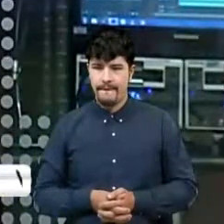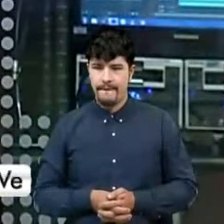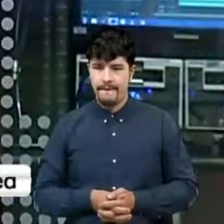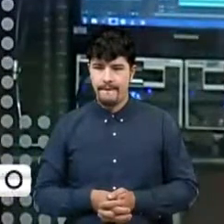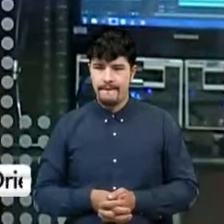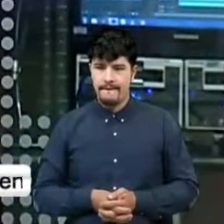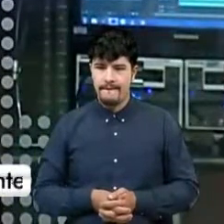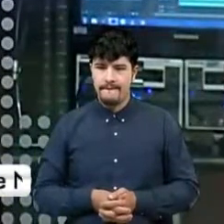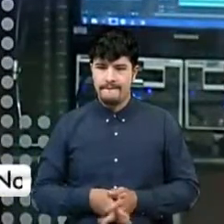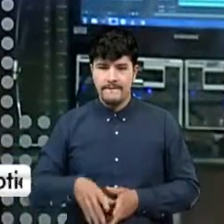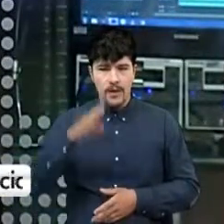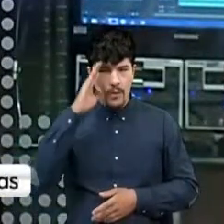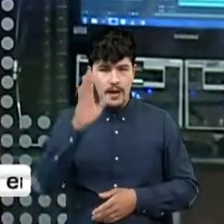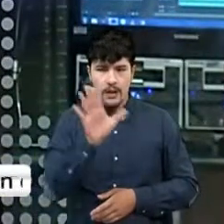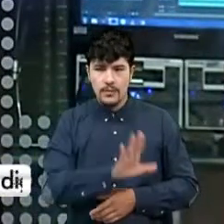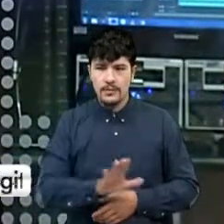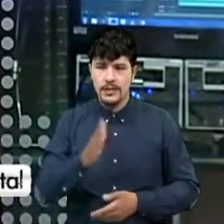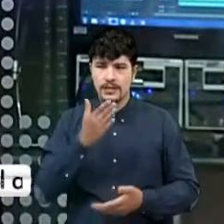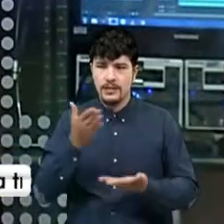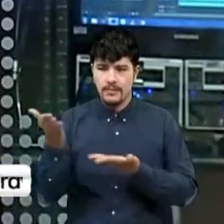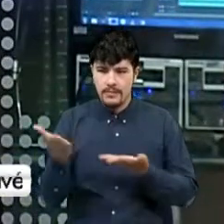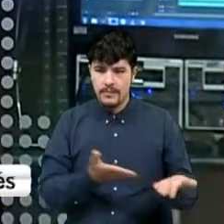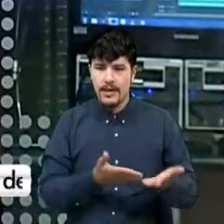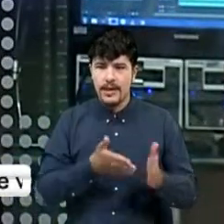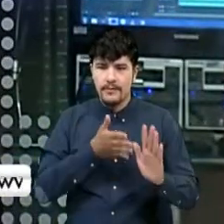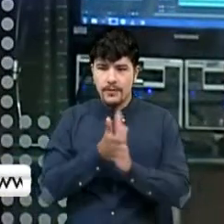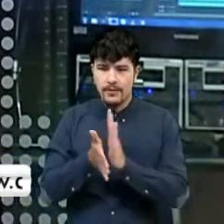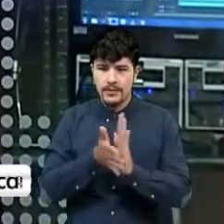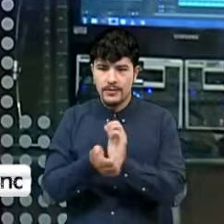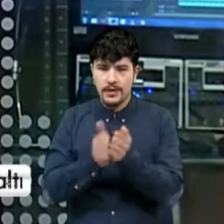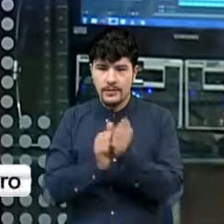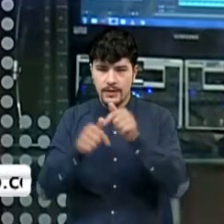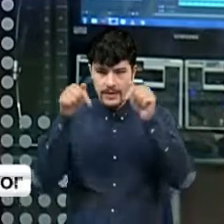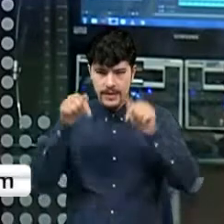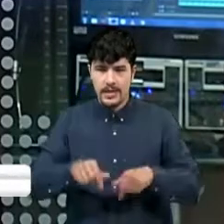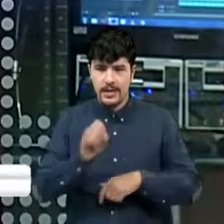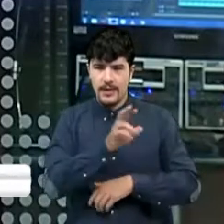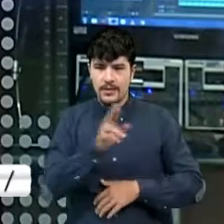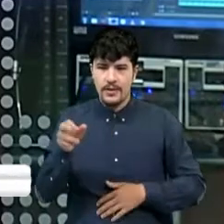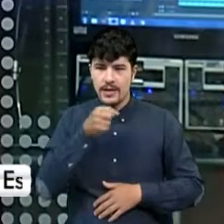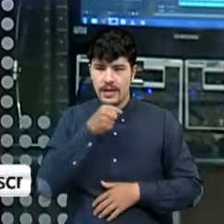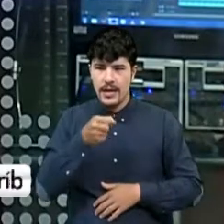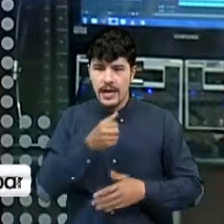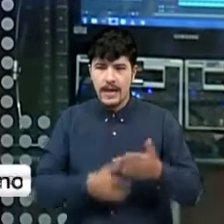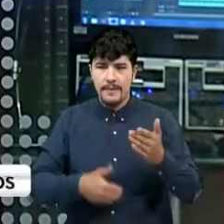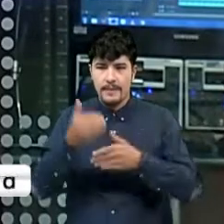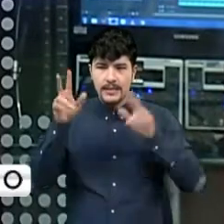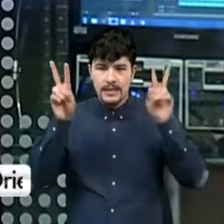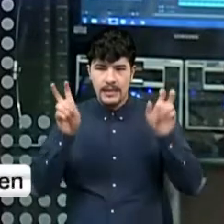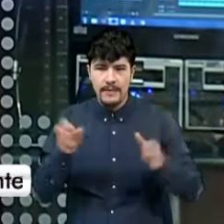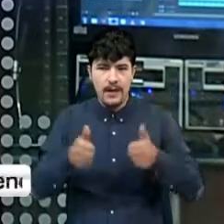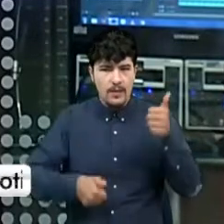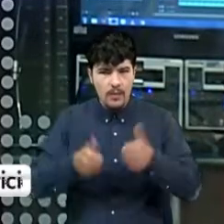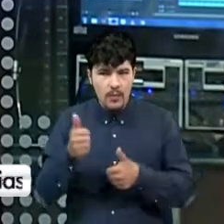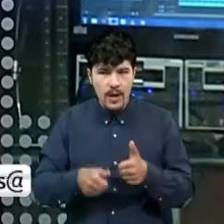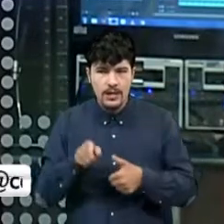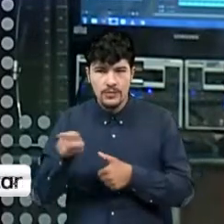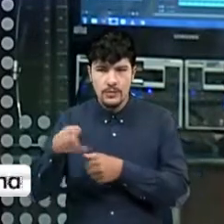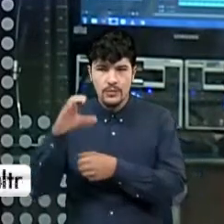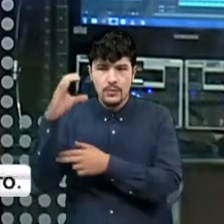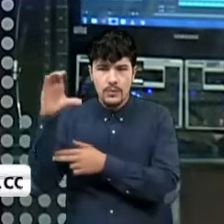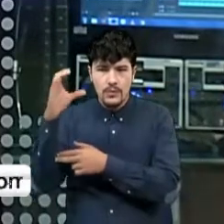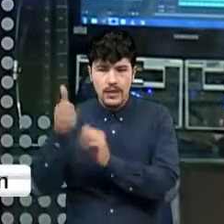hola qué tal muy buenas tardes bienvenidos a la información deportiva en oriente noticias iniciamos hablando de la actualidad del cómputo